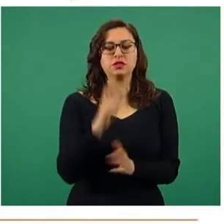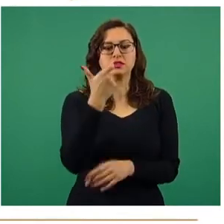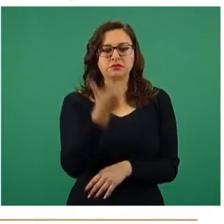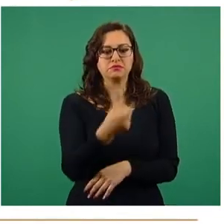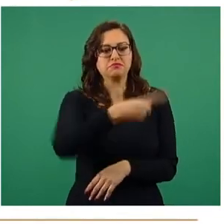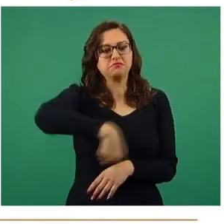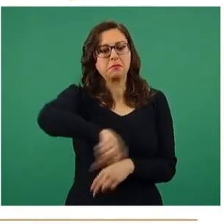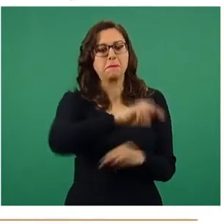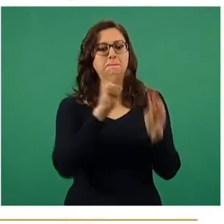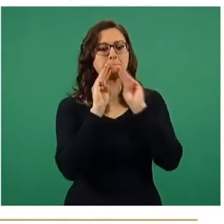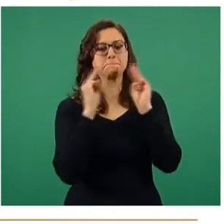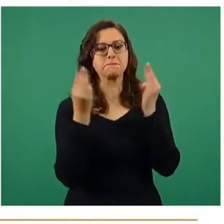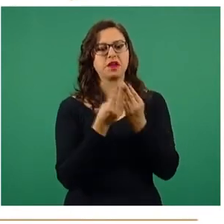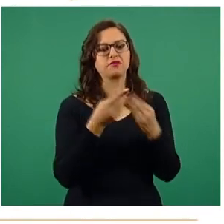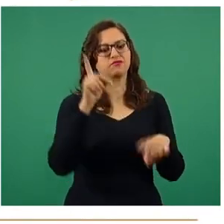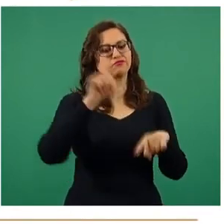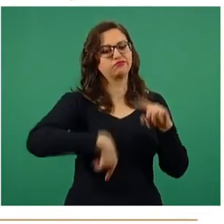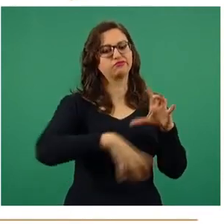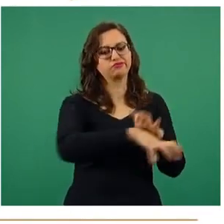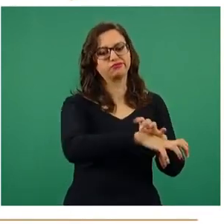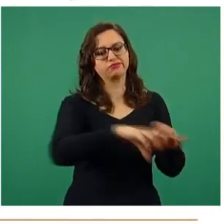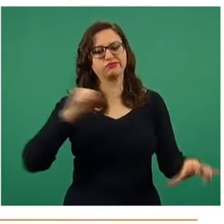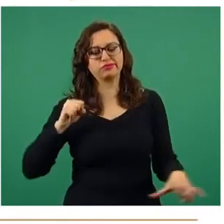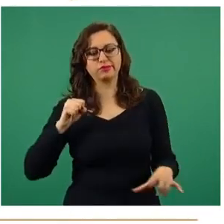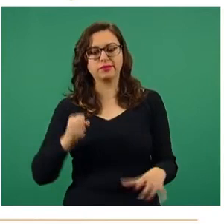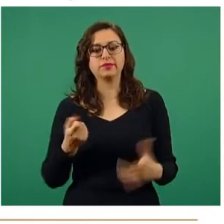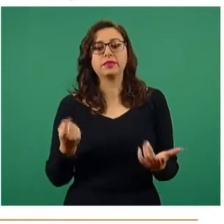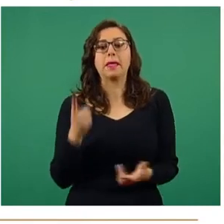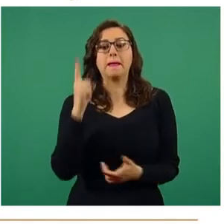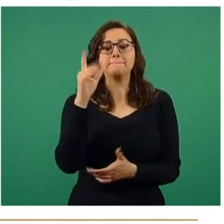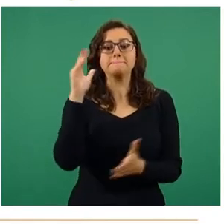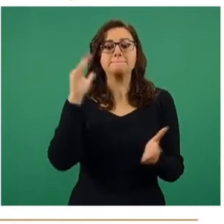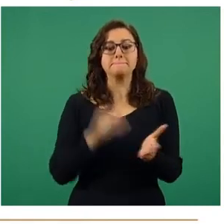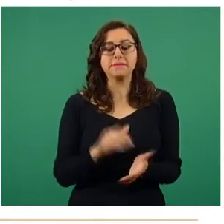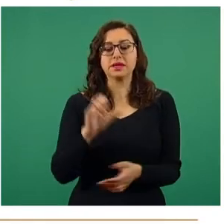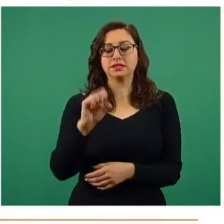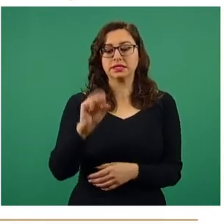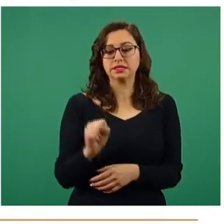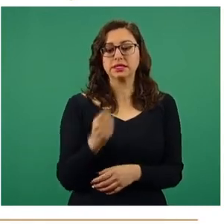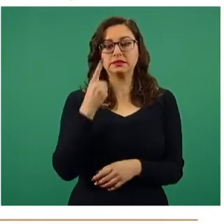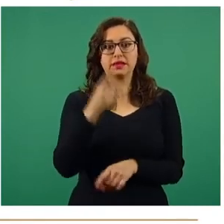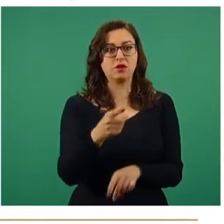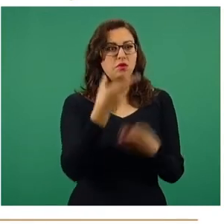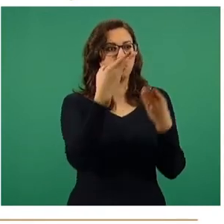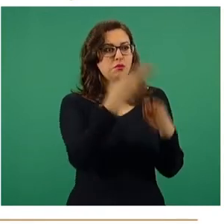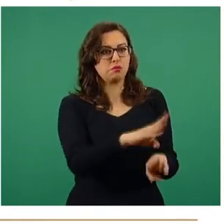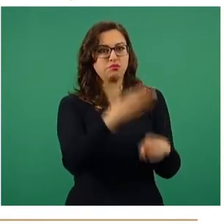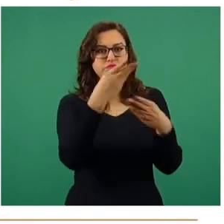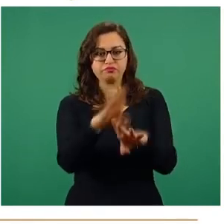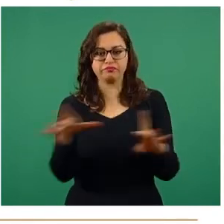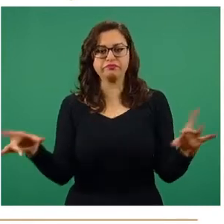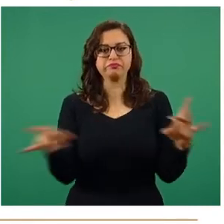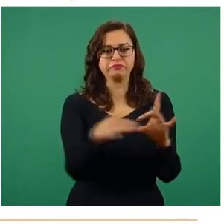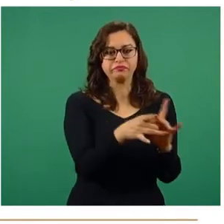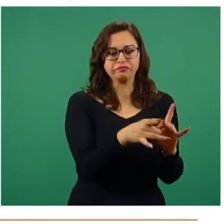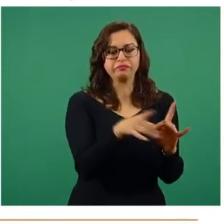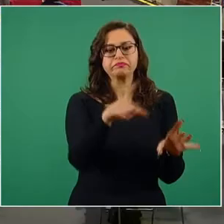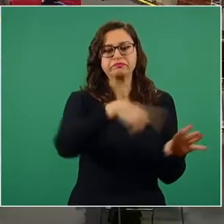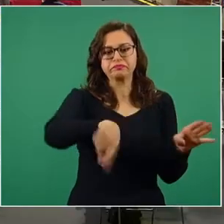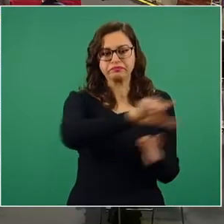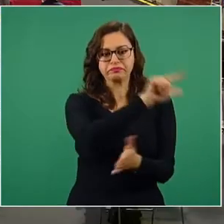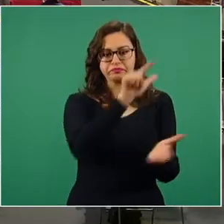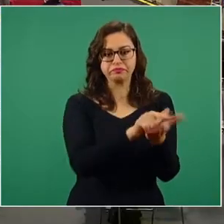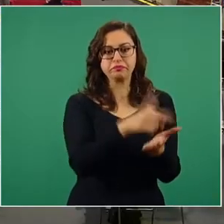delincuencia organizada mediante el bloqueo de 1.061 cuentas vinculadas a operaciones ilícitas.